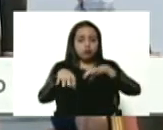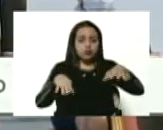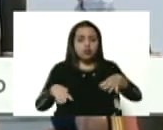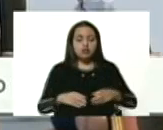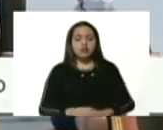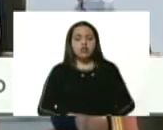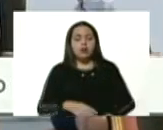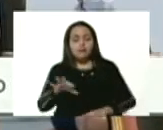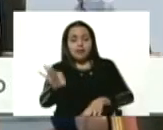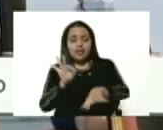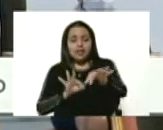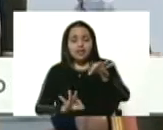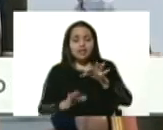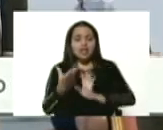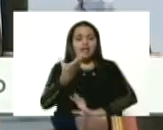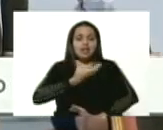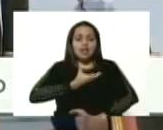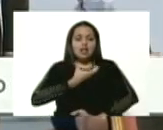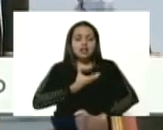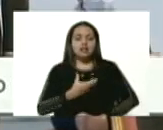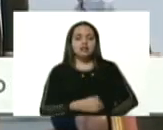elegir los alcaldes y las alcaldesas.